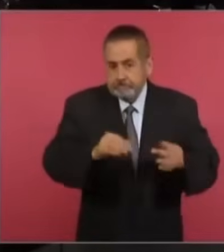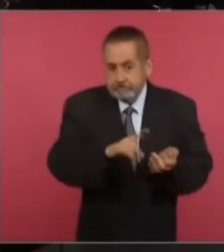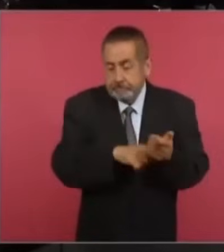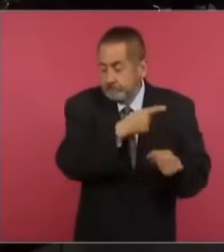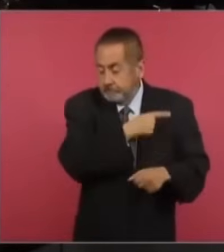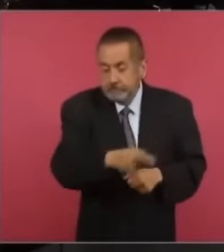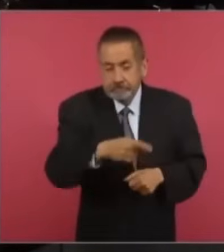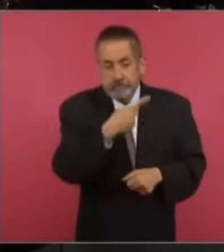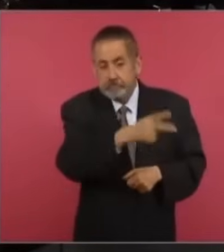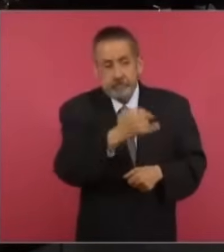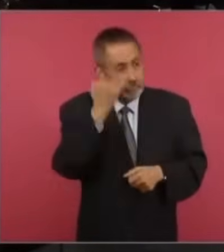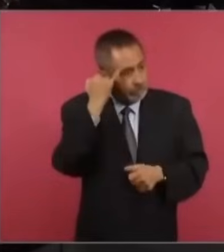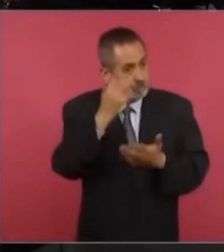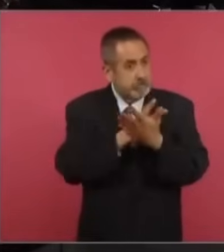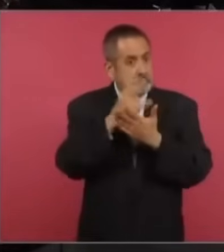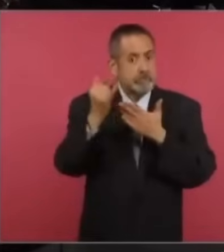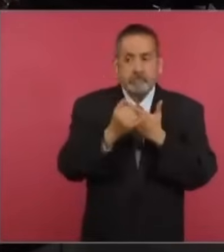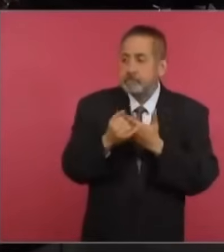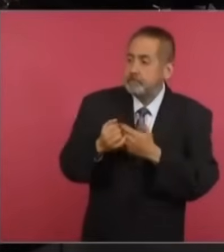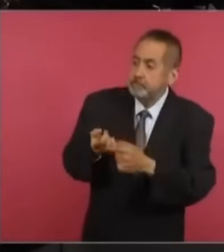su proyecto,